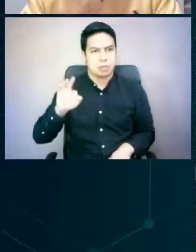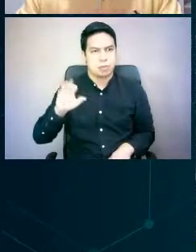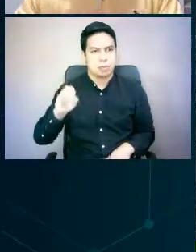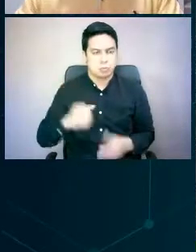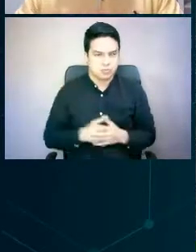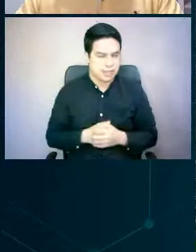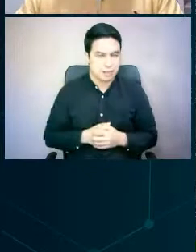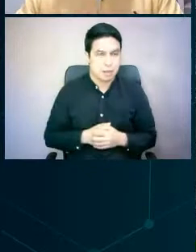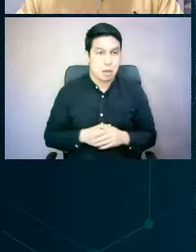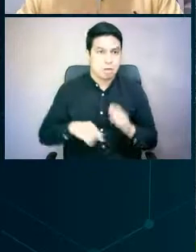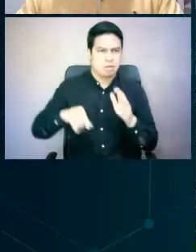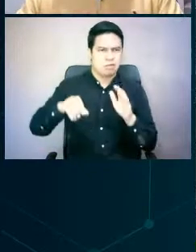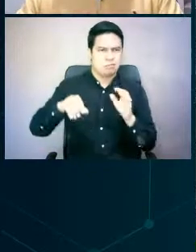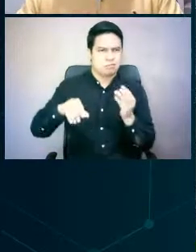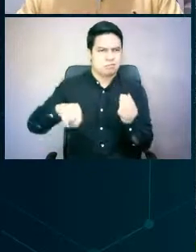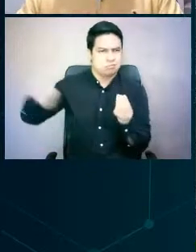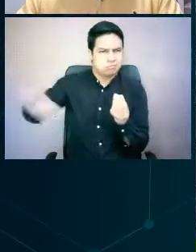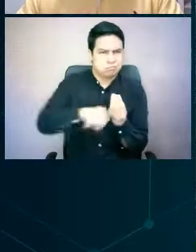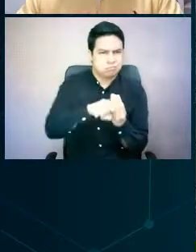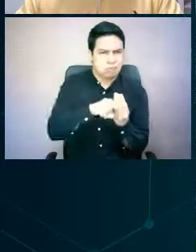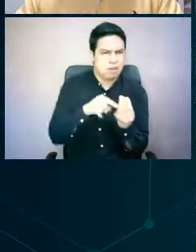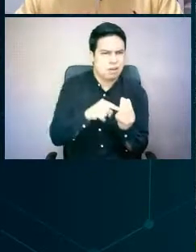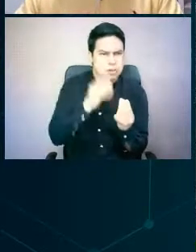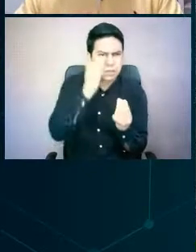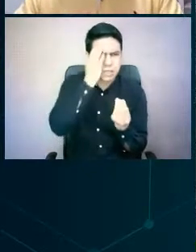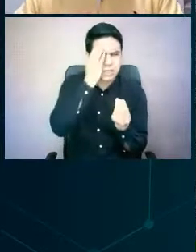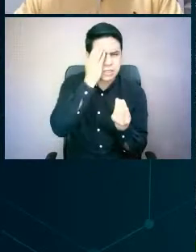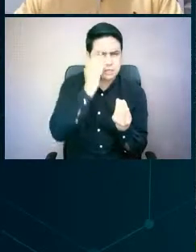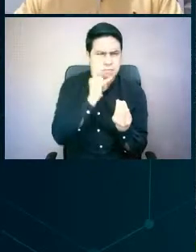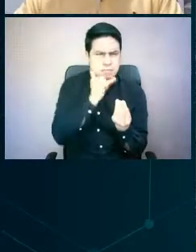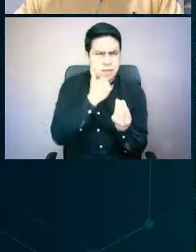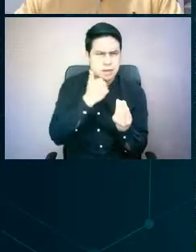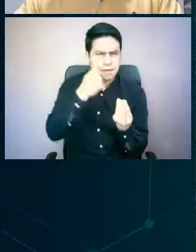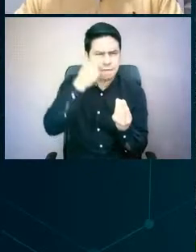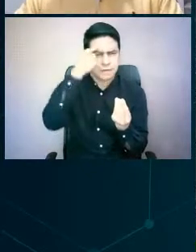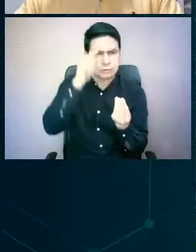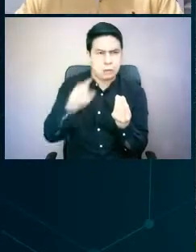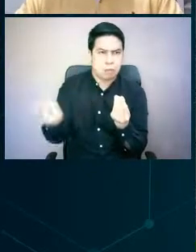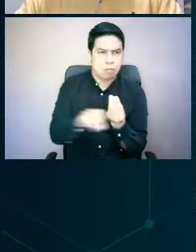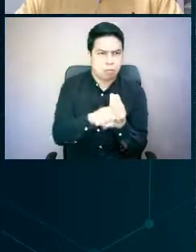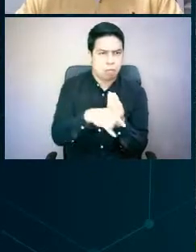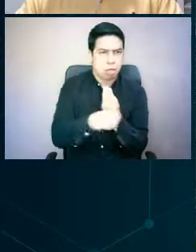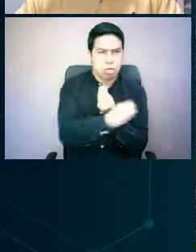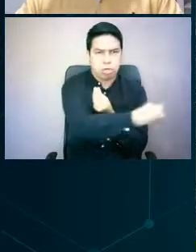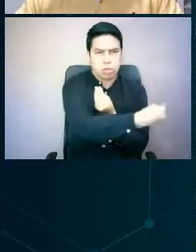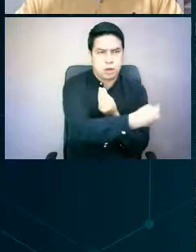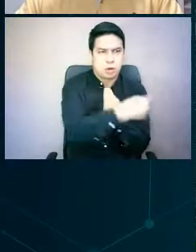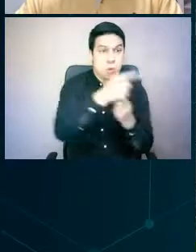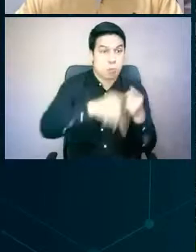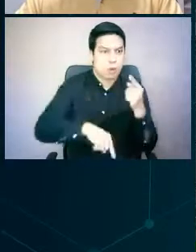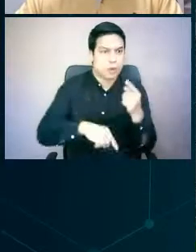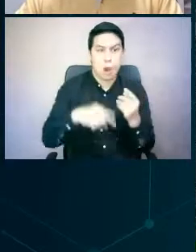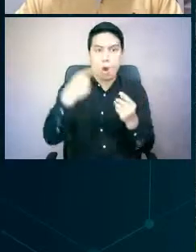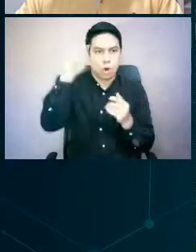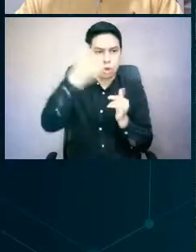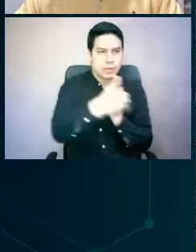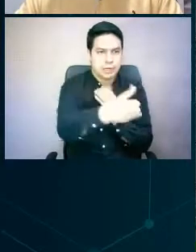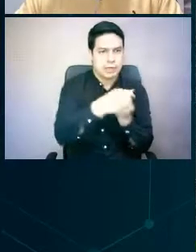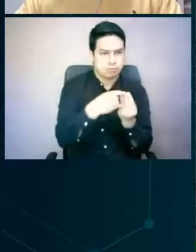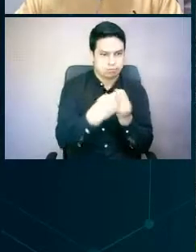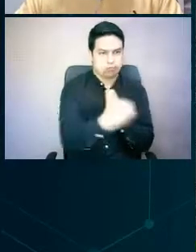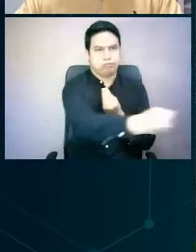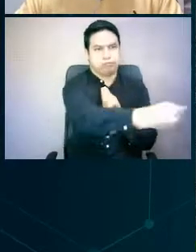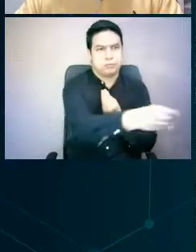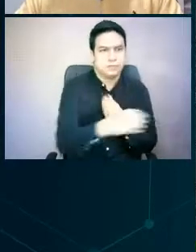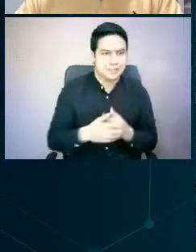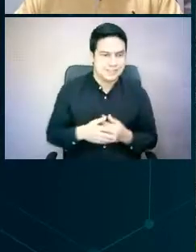rápidamente sobre una ruta de respaldo. Esas fallas pueden ser, por ejemplo, la falla de un equipo MPLS o de algún IDD, ya